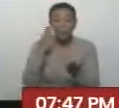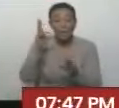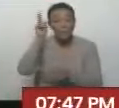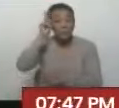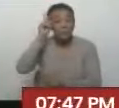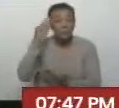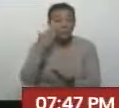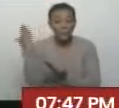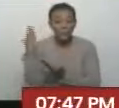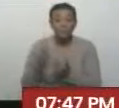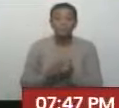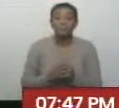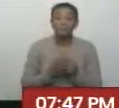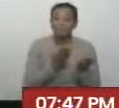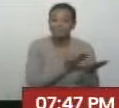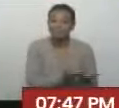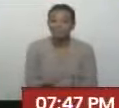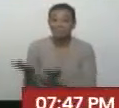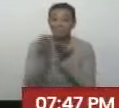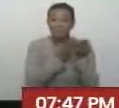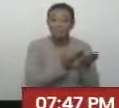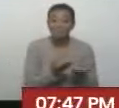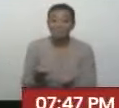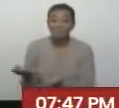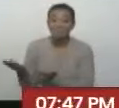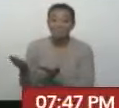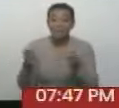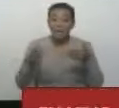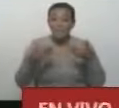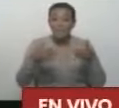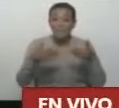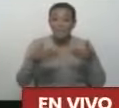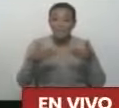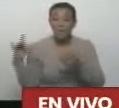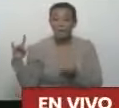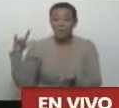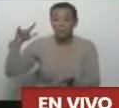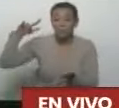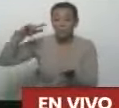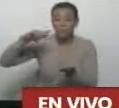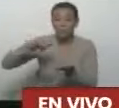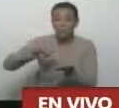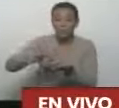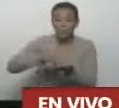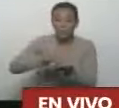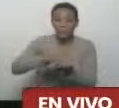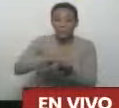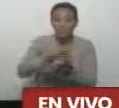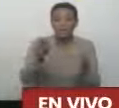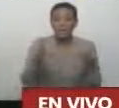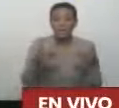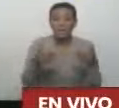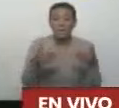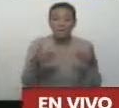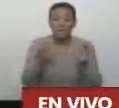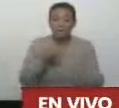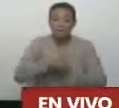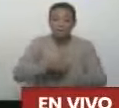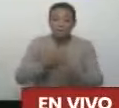profesores. Están llegando calienticos de Panamá. Los voy a nombrar a todos. Del equipo Red